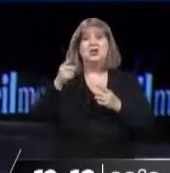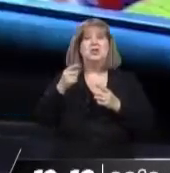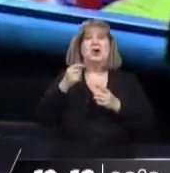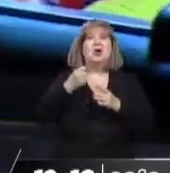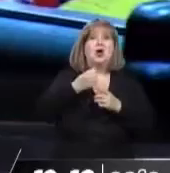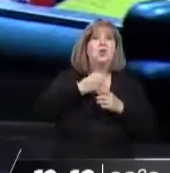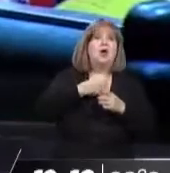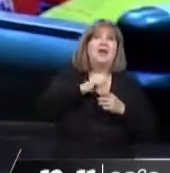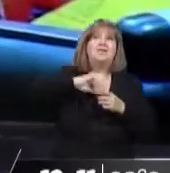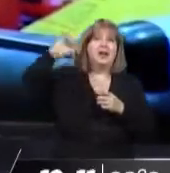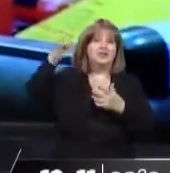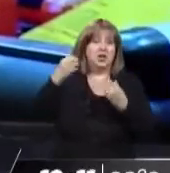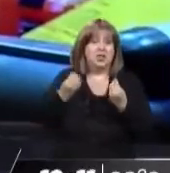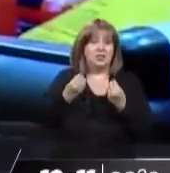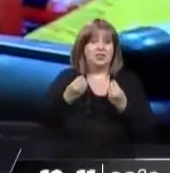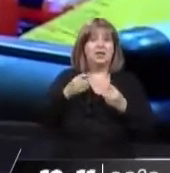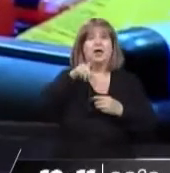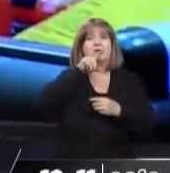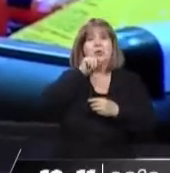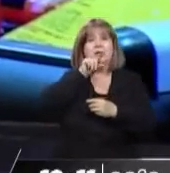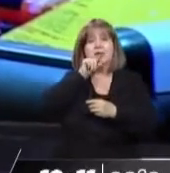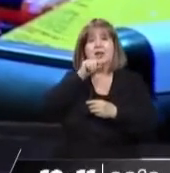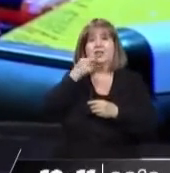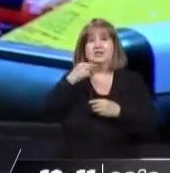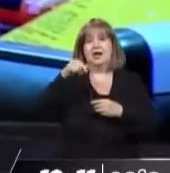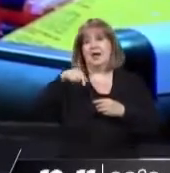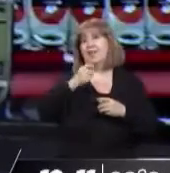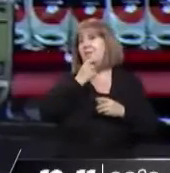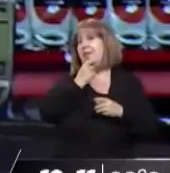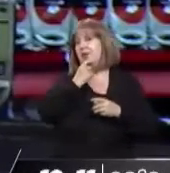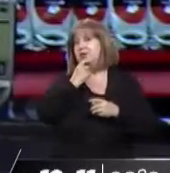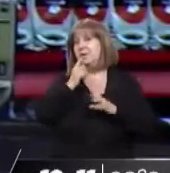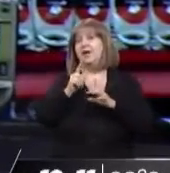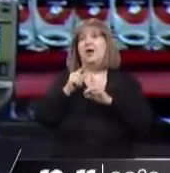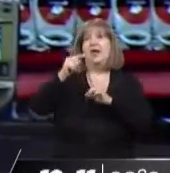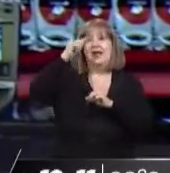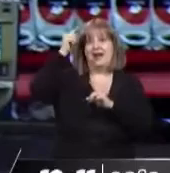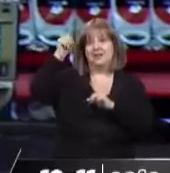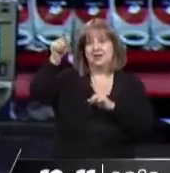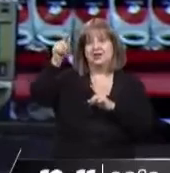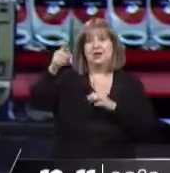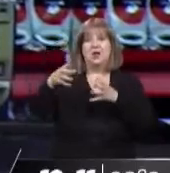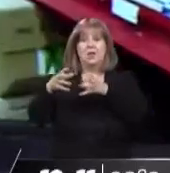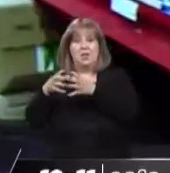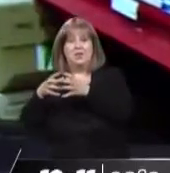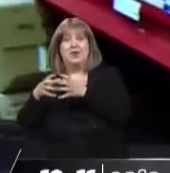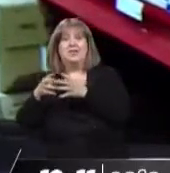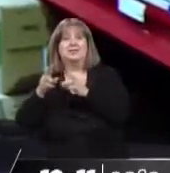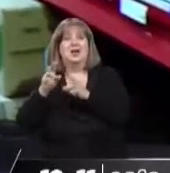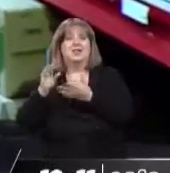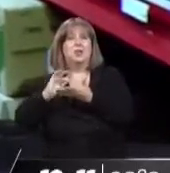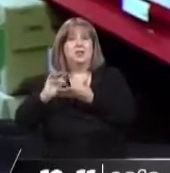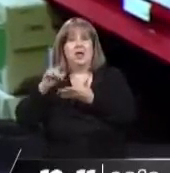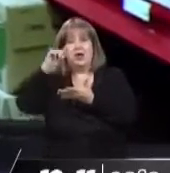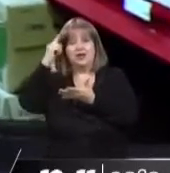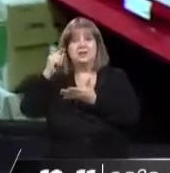bolsillos. Fíjense, repercusiones en Twitter de referentes mendocinos, pero en el ámbito nacional. Sí. Son de la oposición y diputados nacionales por